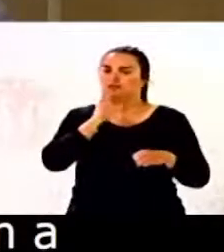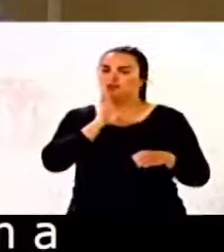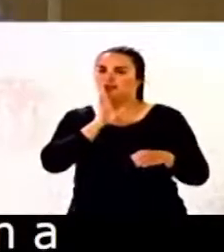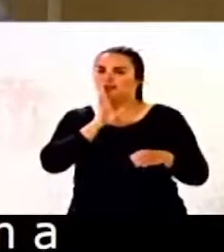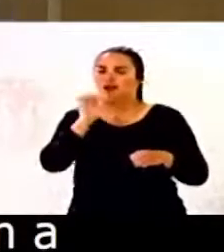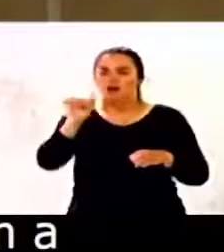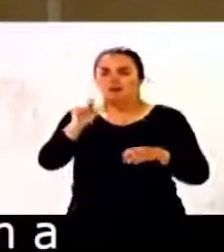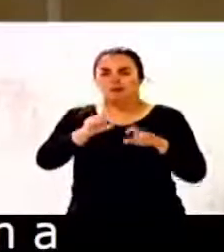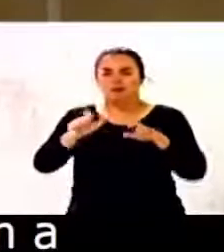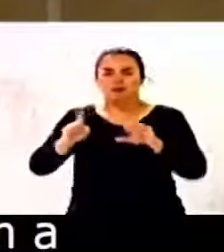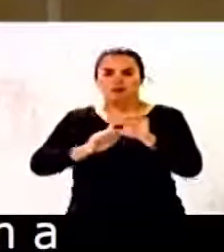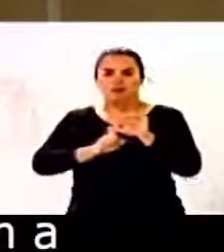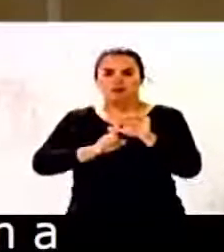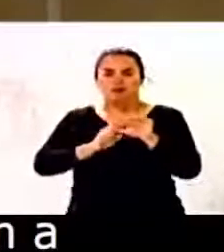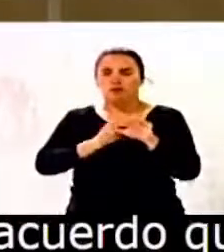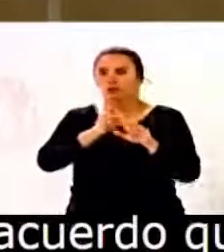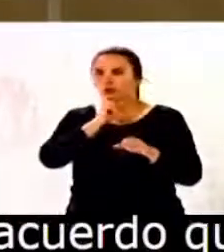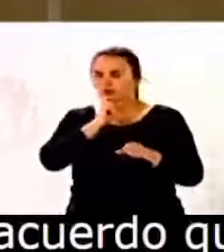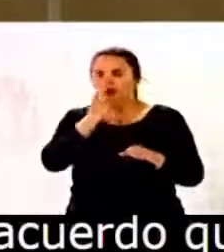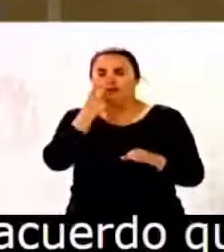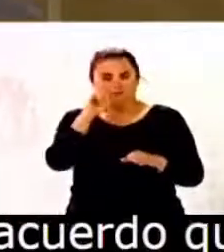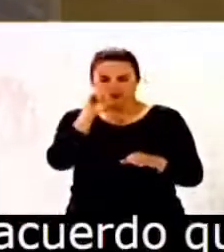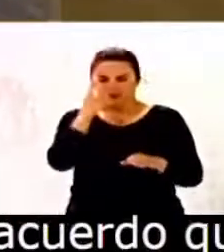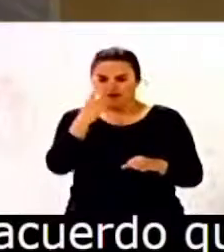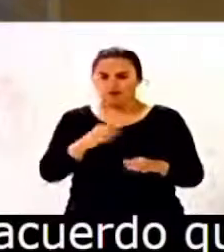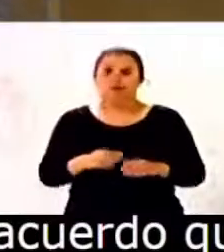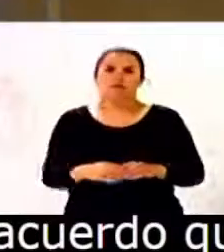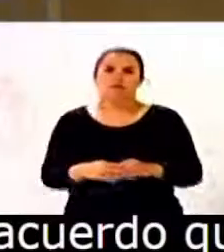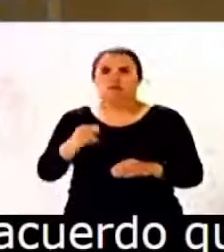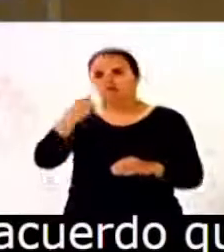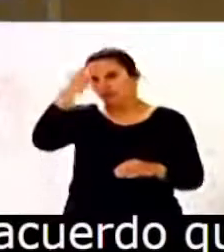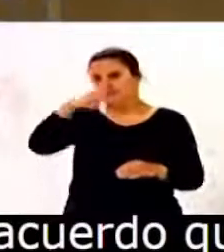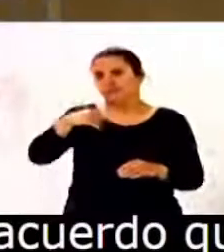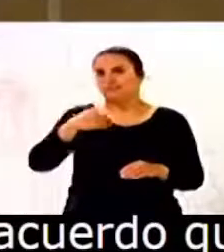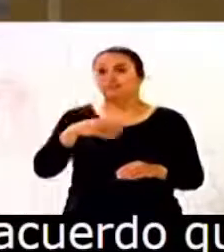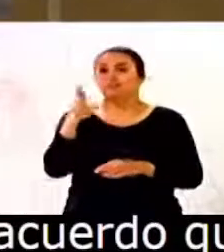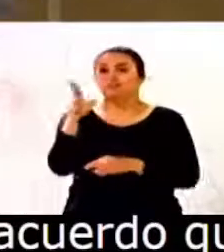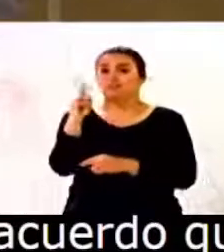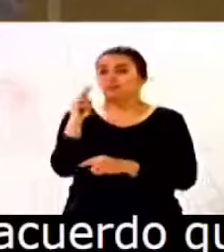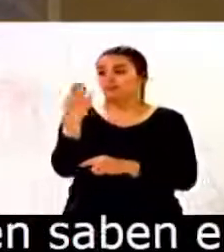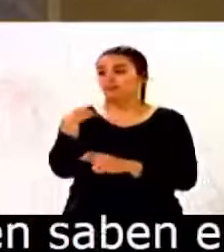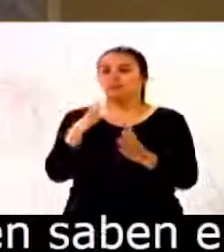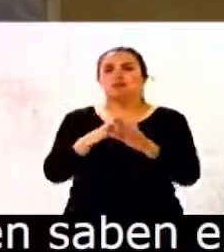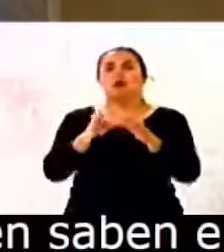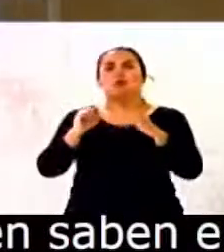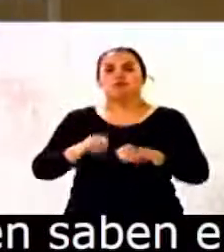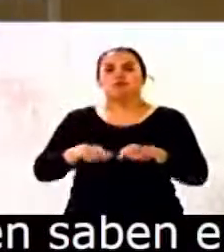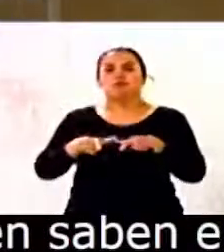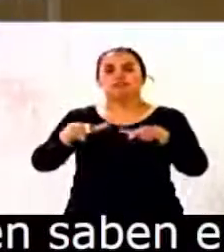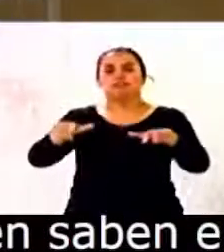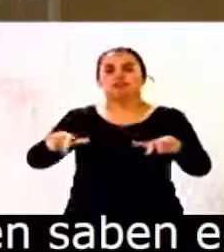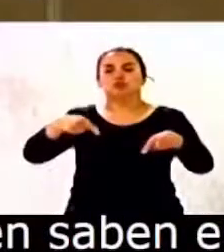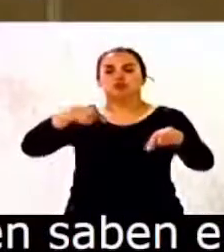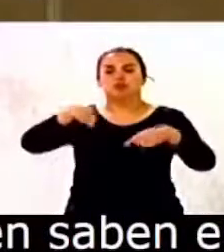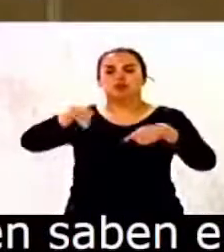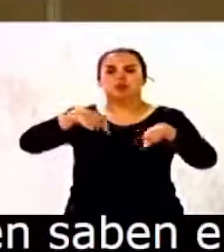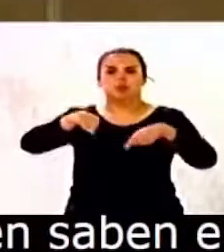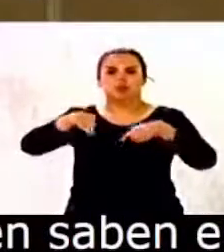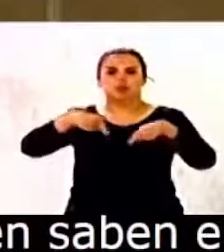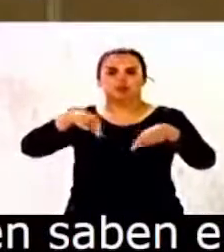que ayer tuvieron lugar. En primer lugar, como bien saben, el viernes se alcanzó un acuerdo con el sector del transporte que,